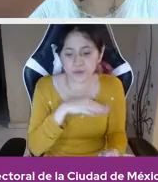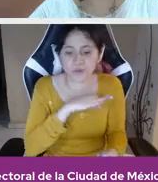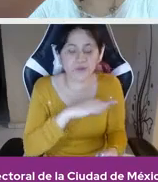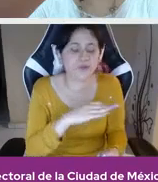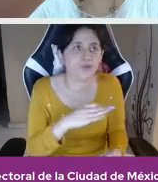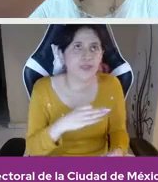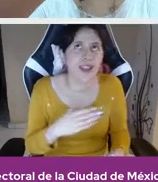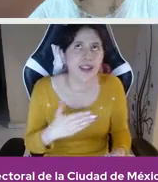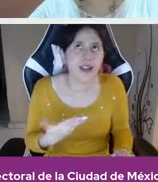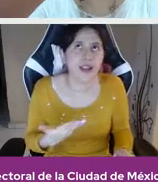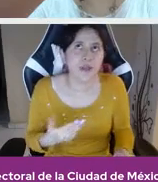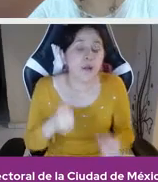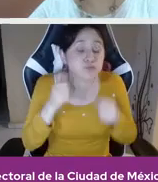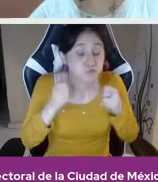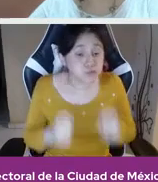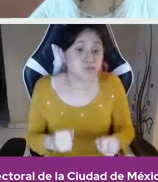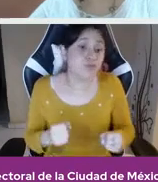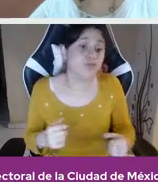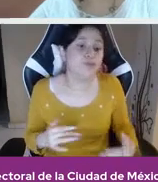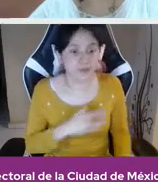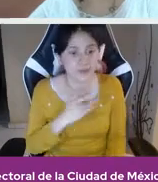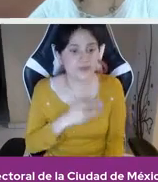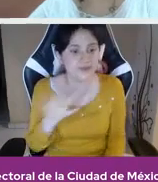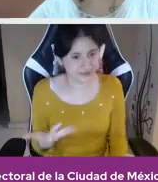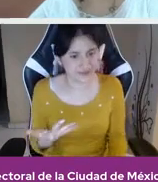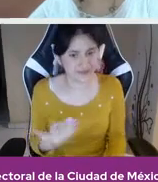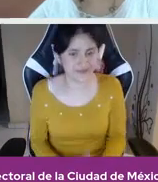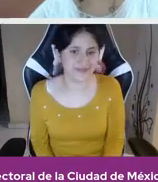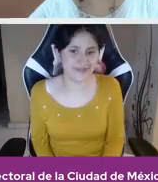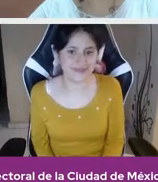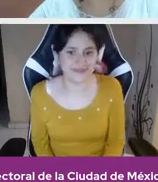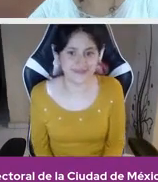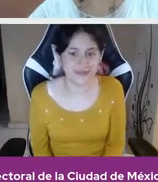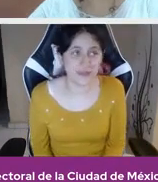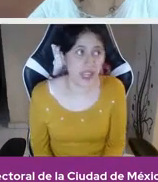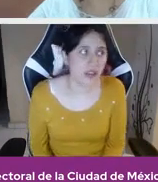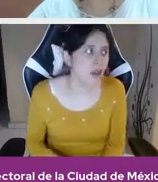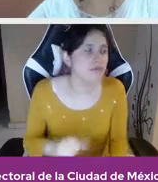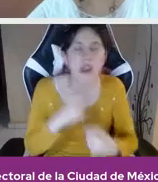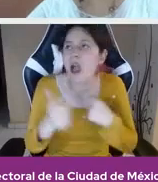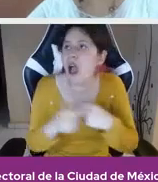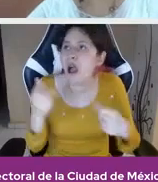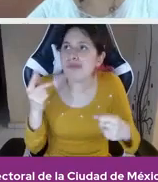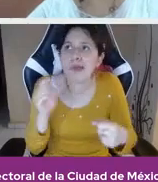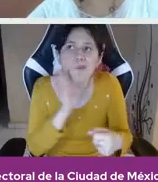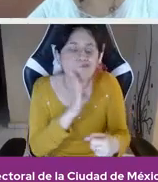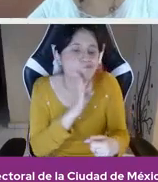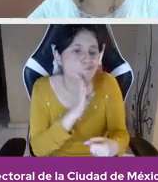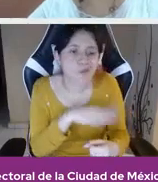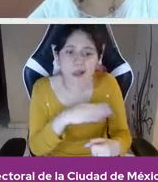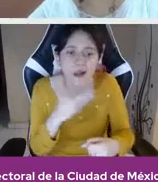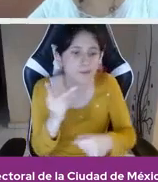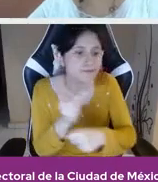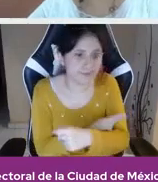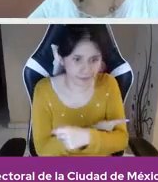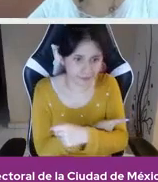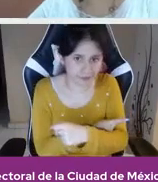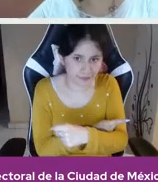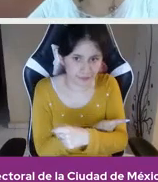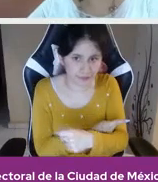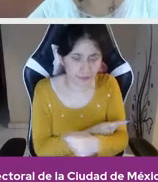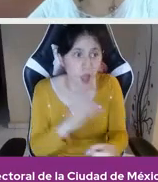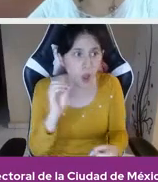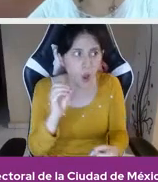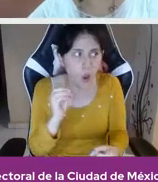van a estabilizar, ¿no? El abrazo que necesitamos cuando la pasamos mal o las alegrías con quien compartimos, ¿no? Cuando estamos